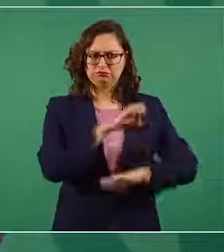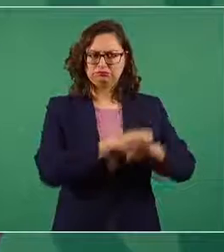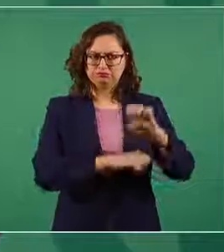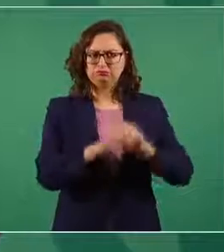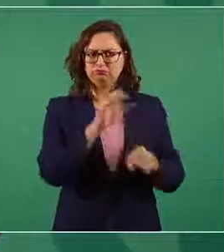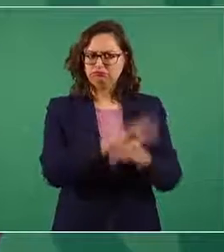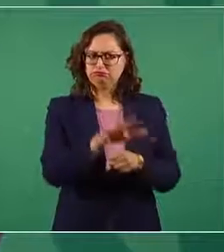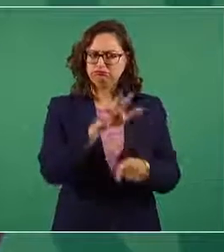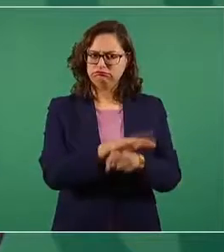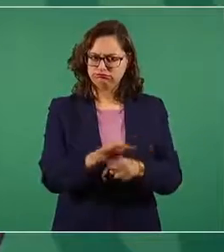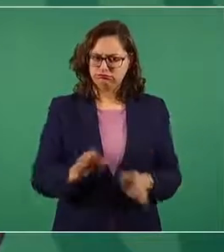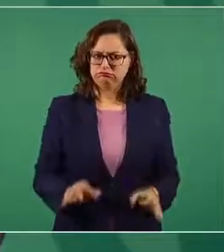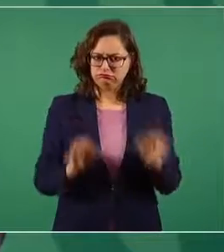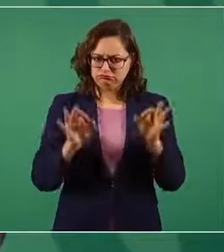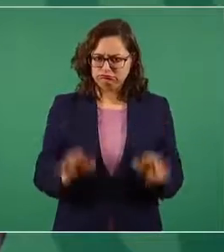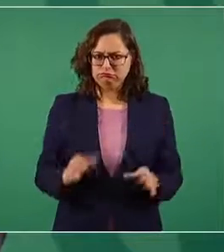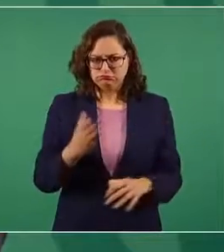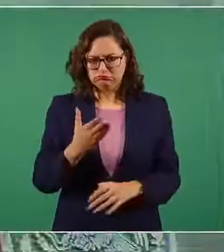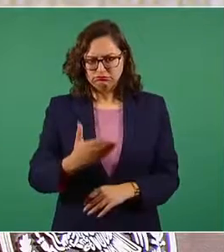dimensión social